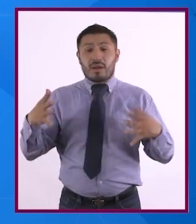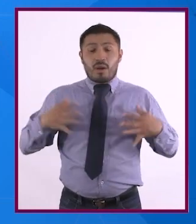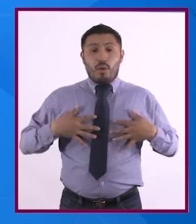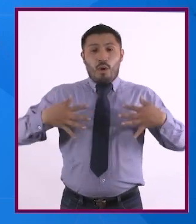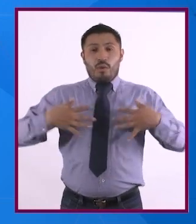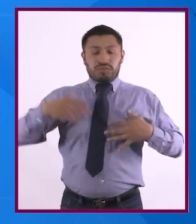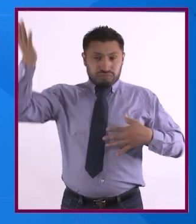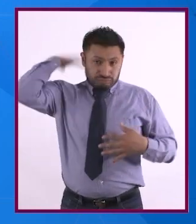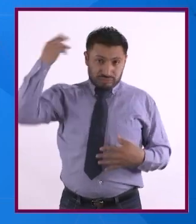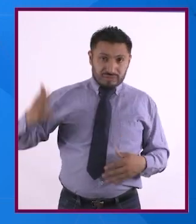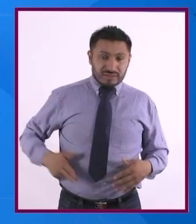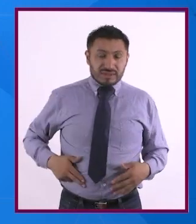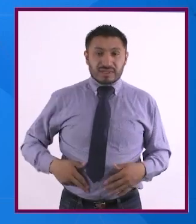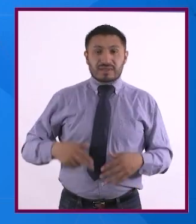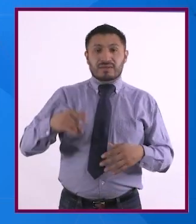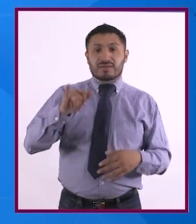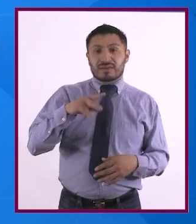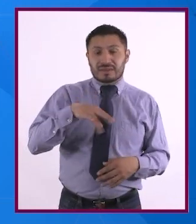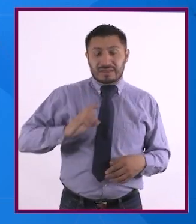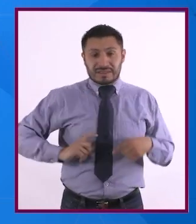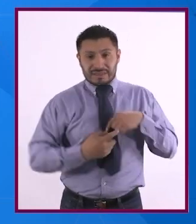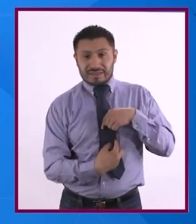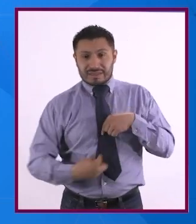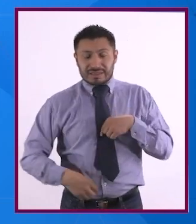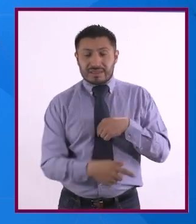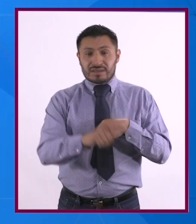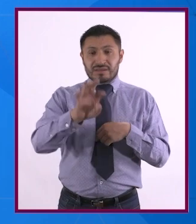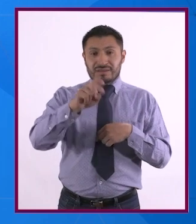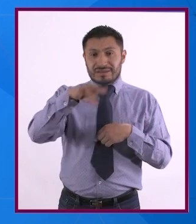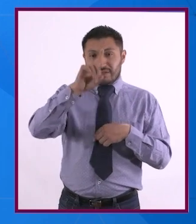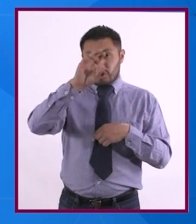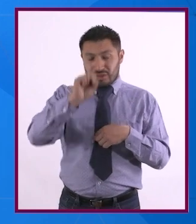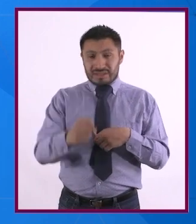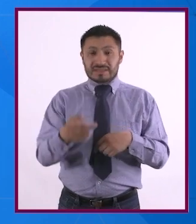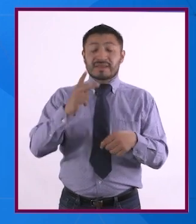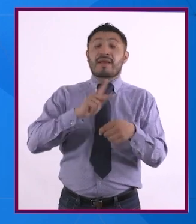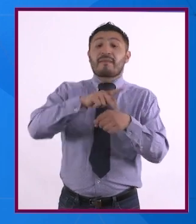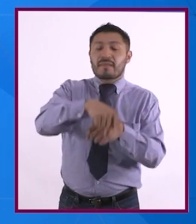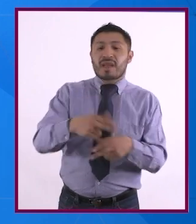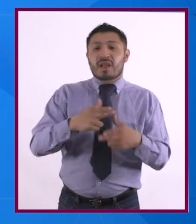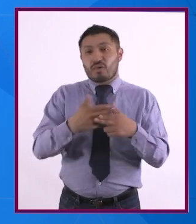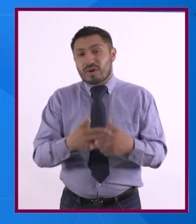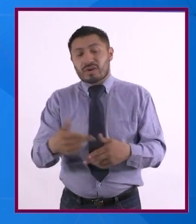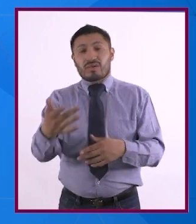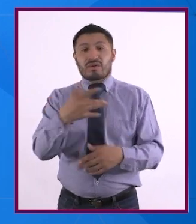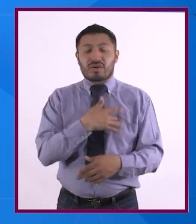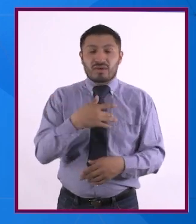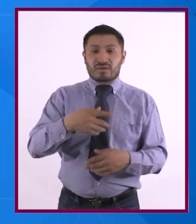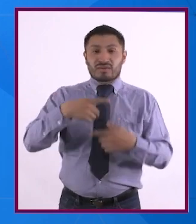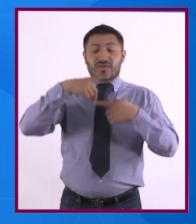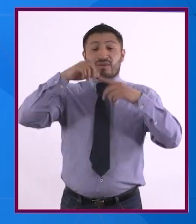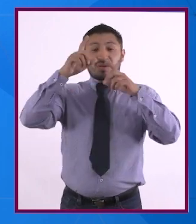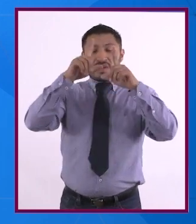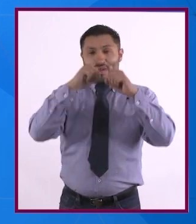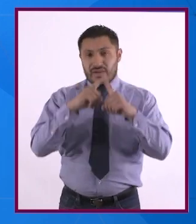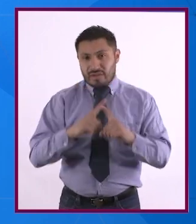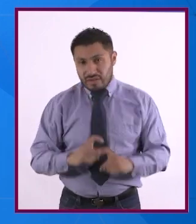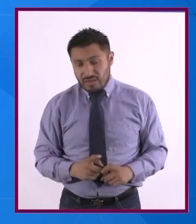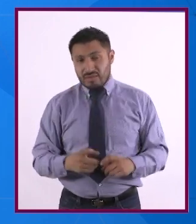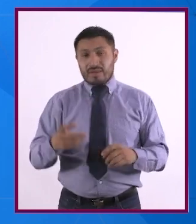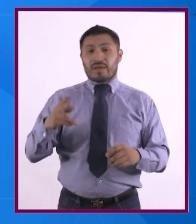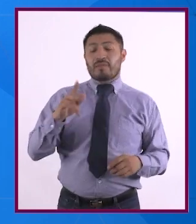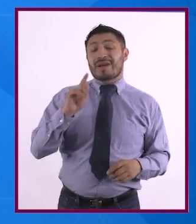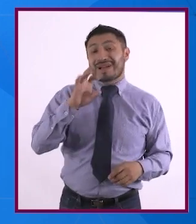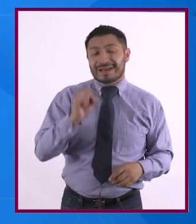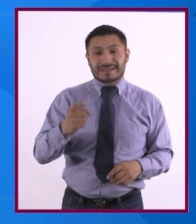hígado, intestino, tendones, piel, huesos, corazón, médula ósea, cartílago, válvulas cardíacas,